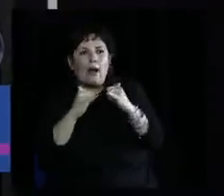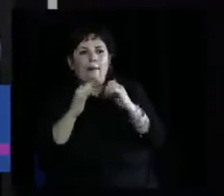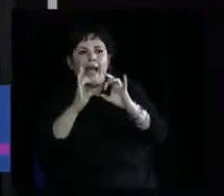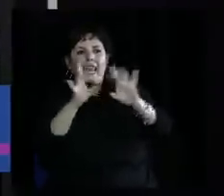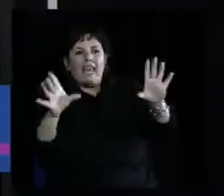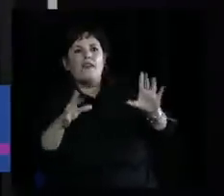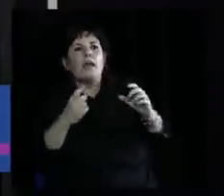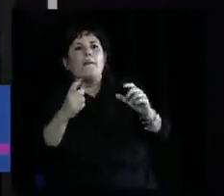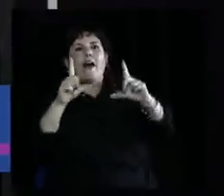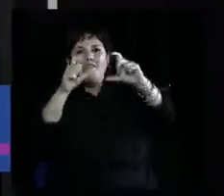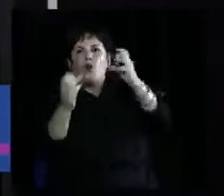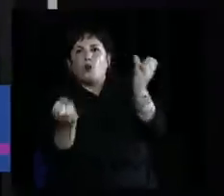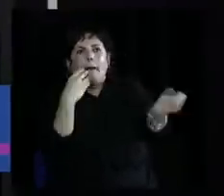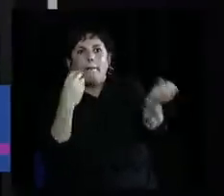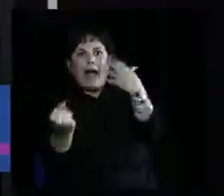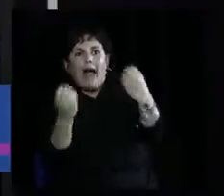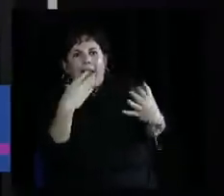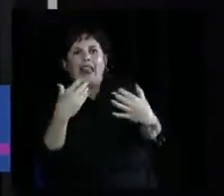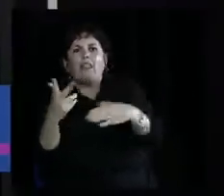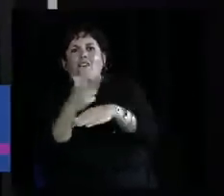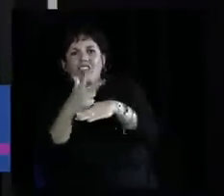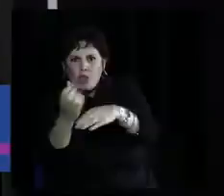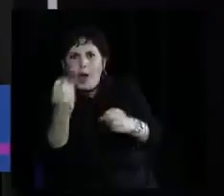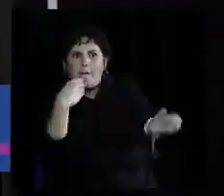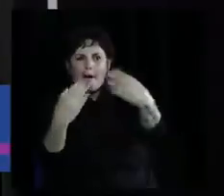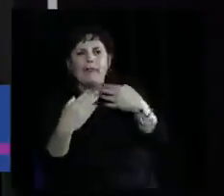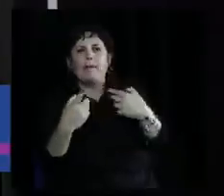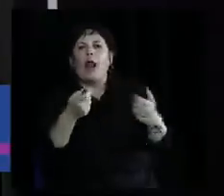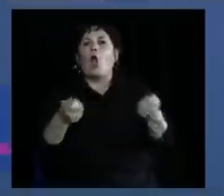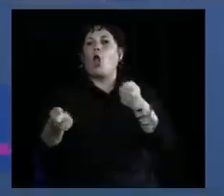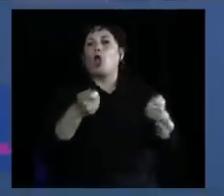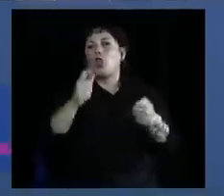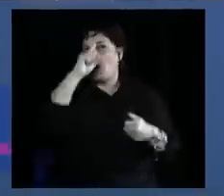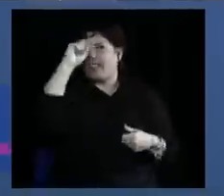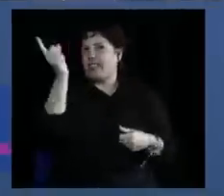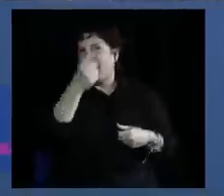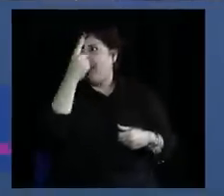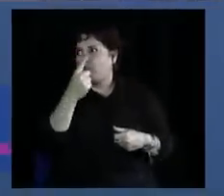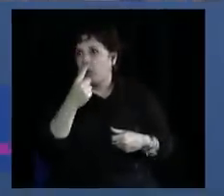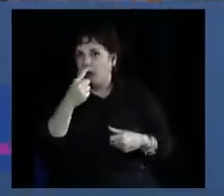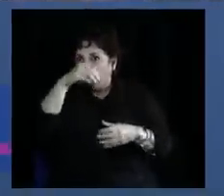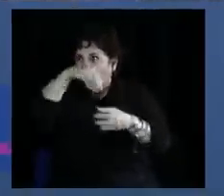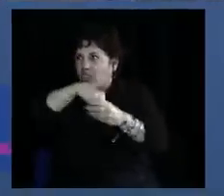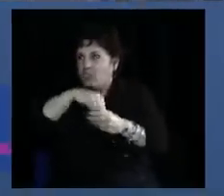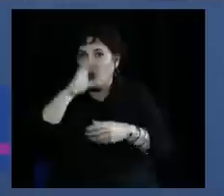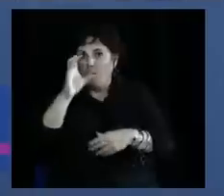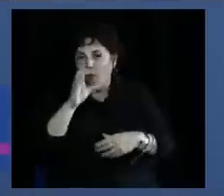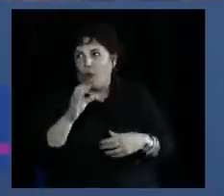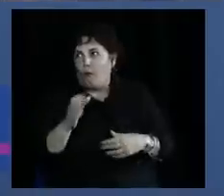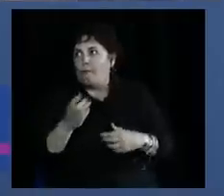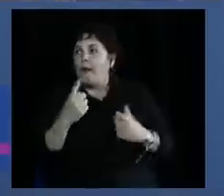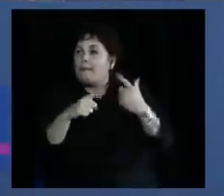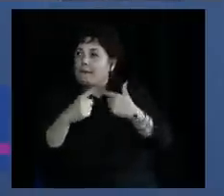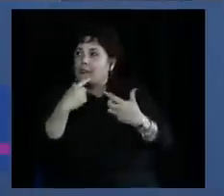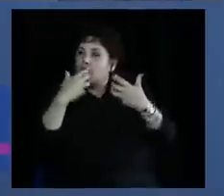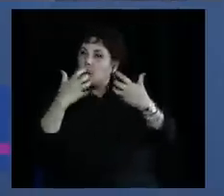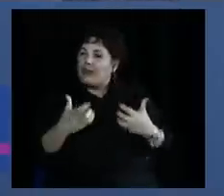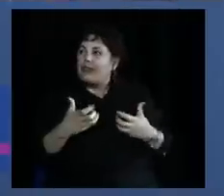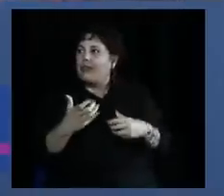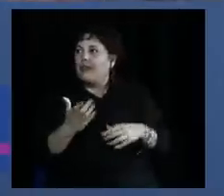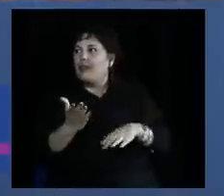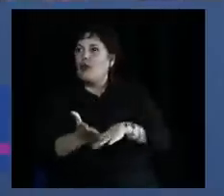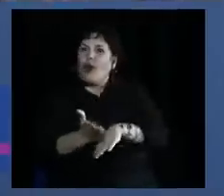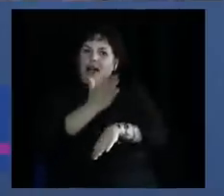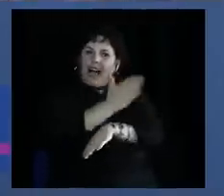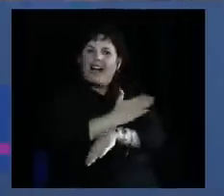se envíen fotos, videos, una forma de control internacional a lo que allí está pasando. Pero yo no quiero, antes de